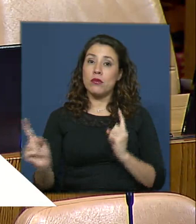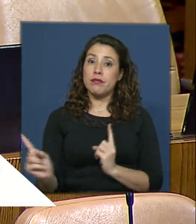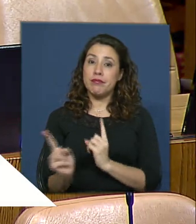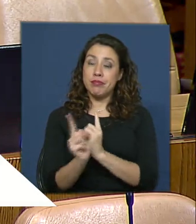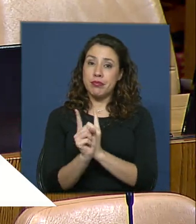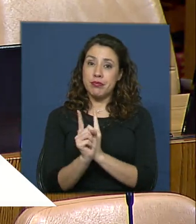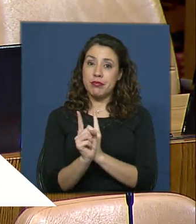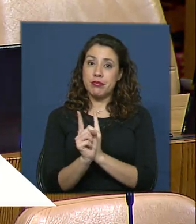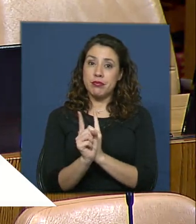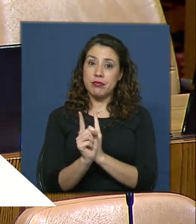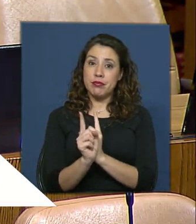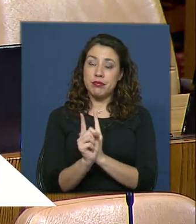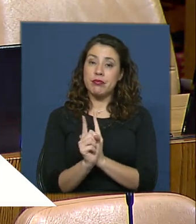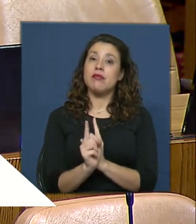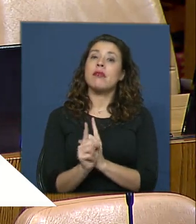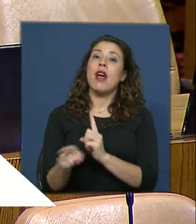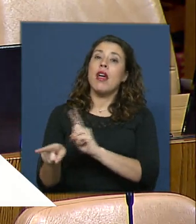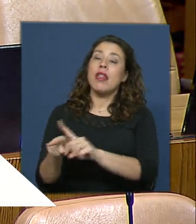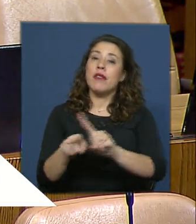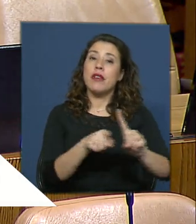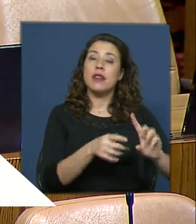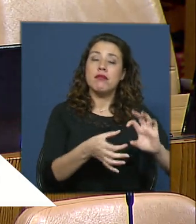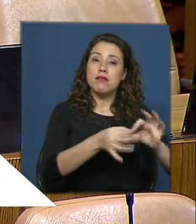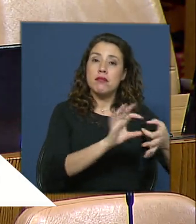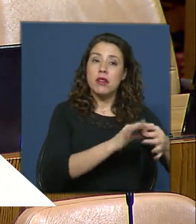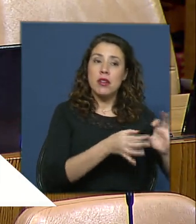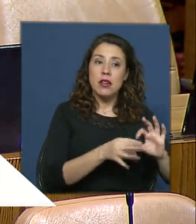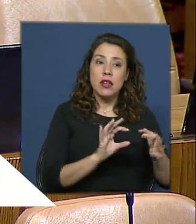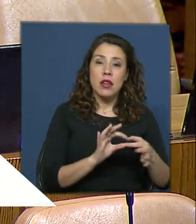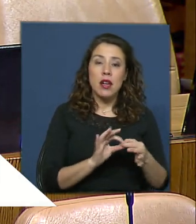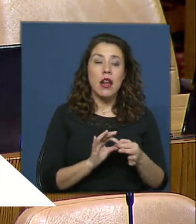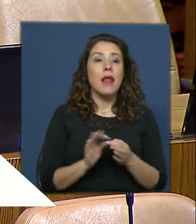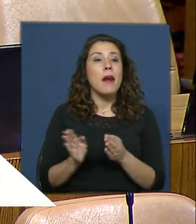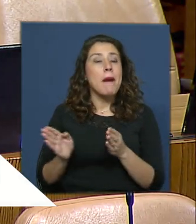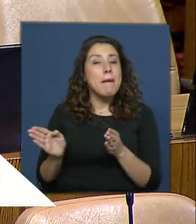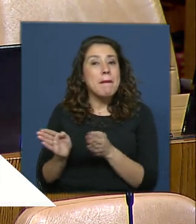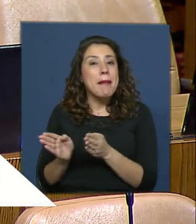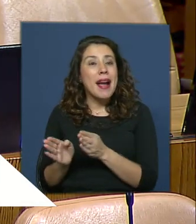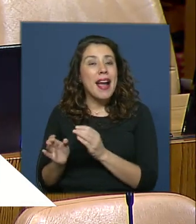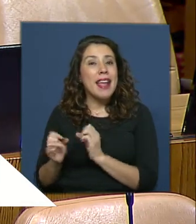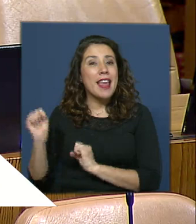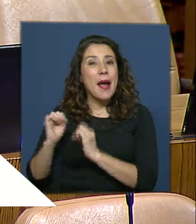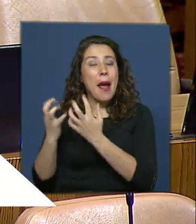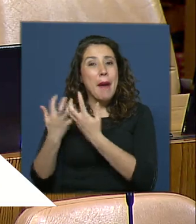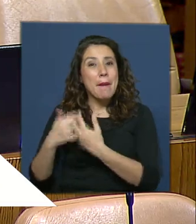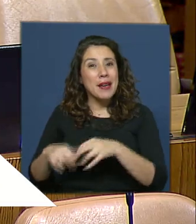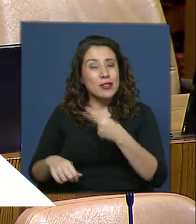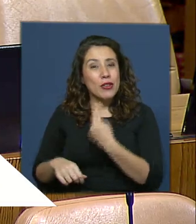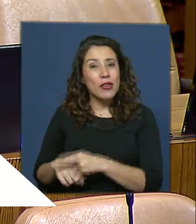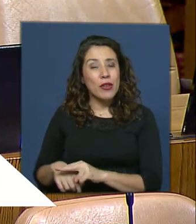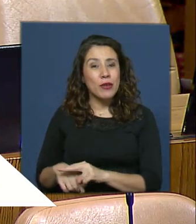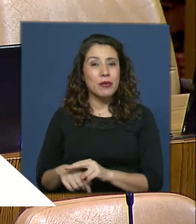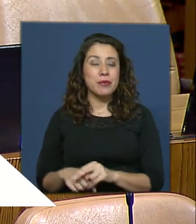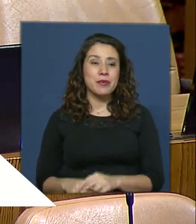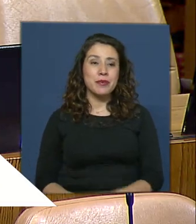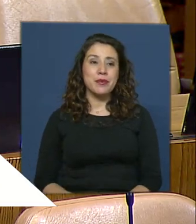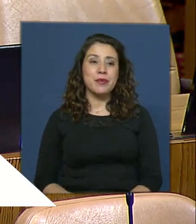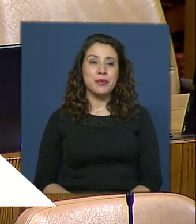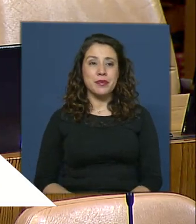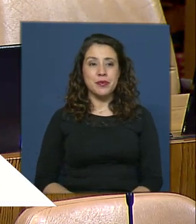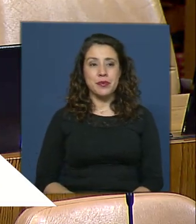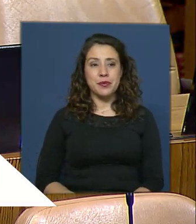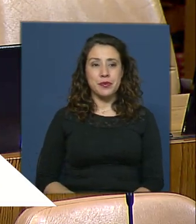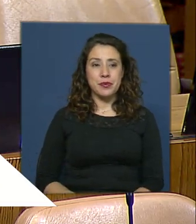reunirnos con distintas organizaciones de pymes y pequeños empresarios, microempresarios